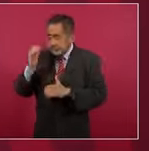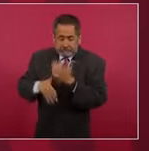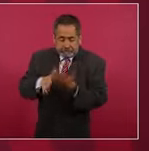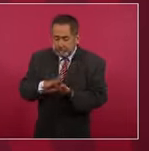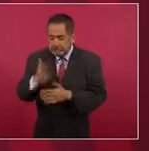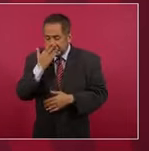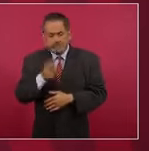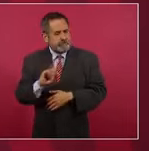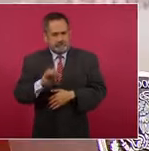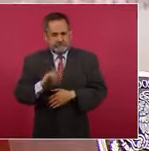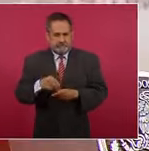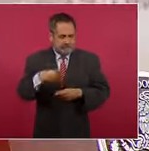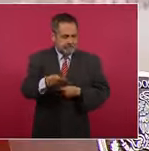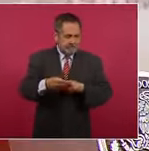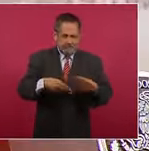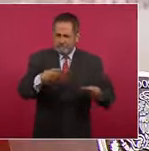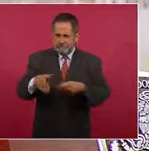ya